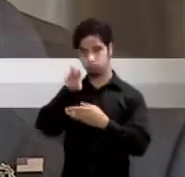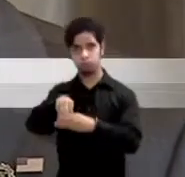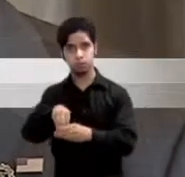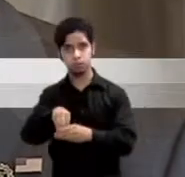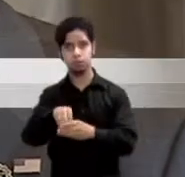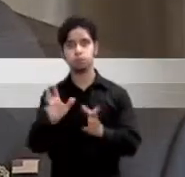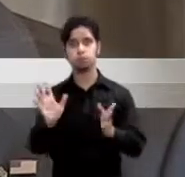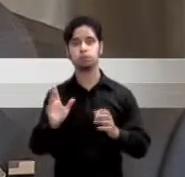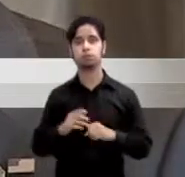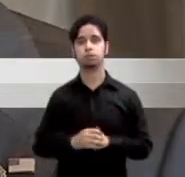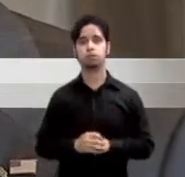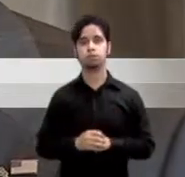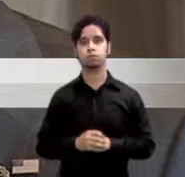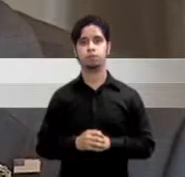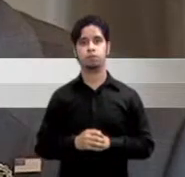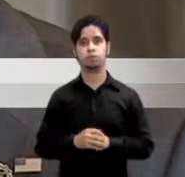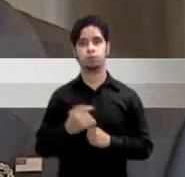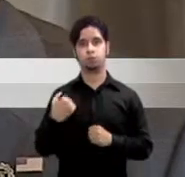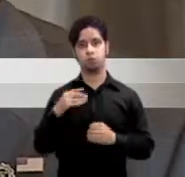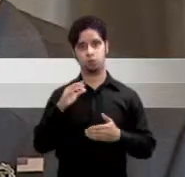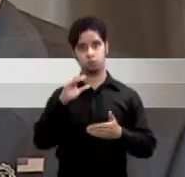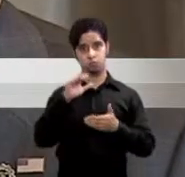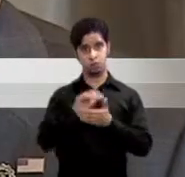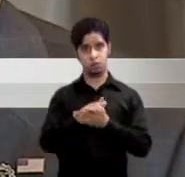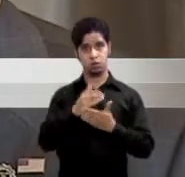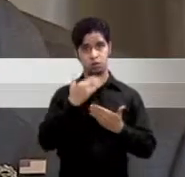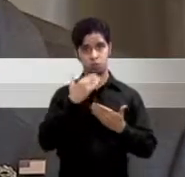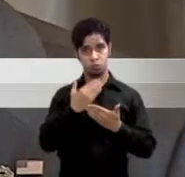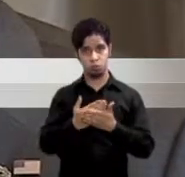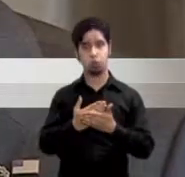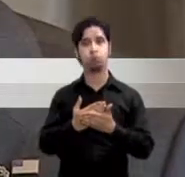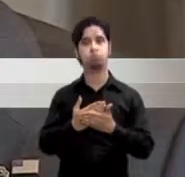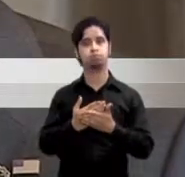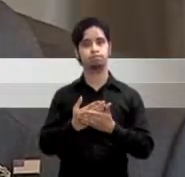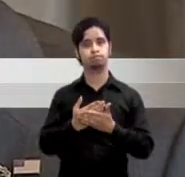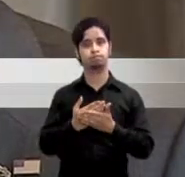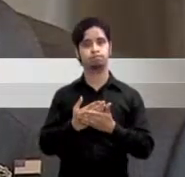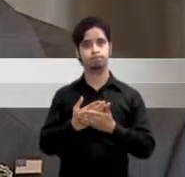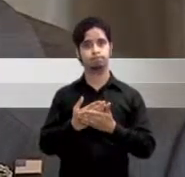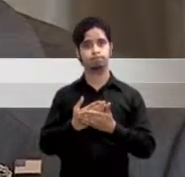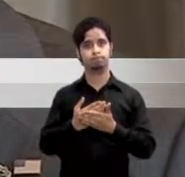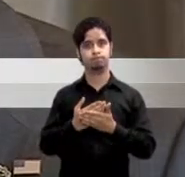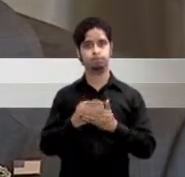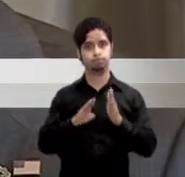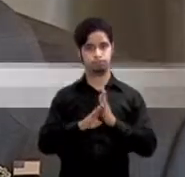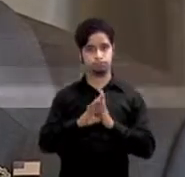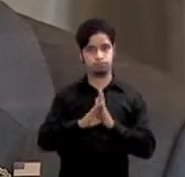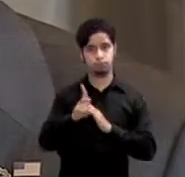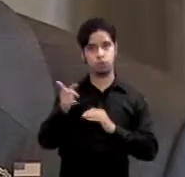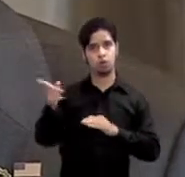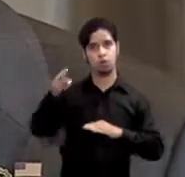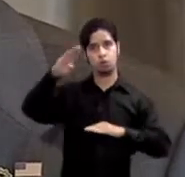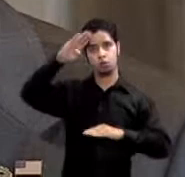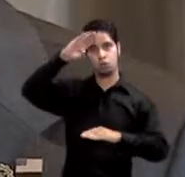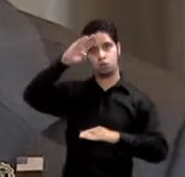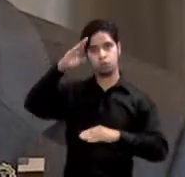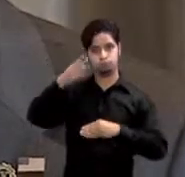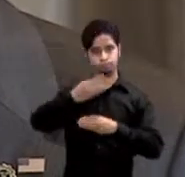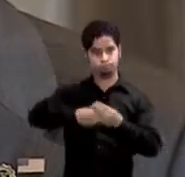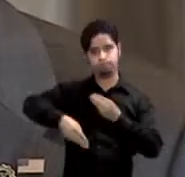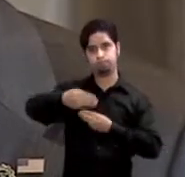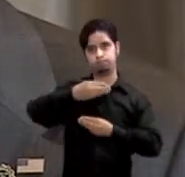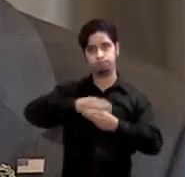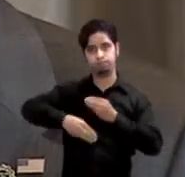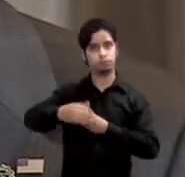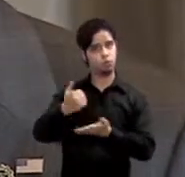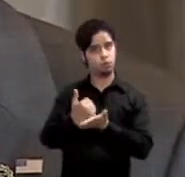Yo creo que existe una gran oportunidad de inversión en el Caribe y conozco que la apertura de las relaciones con Cuba colaborará en el crecimiento de